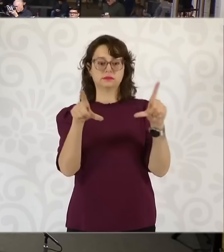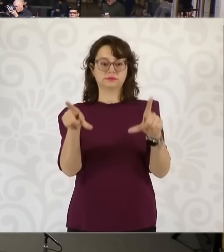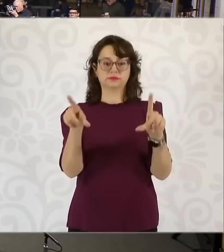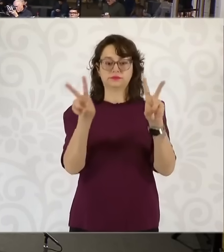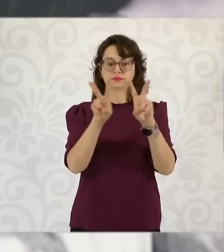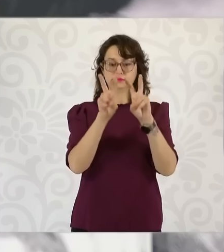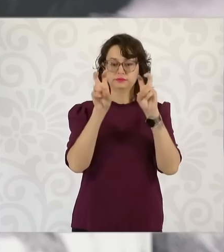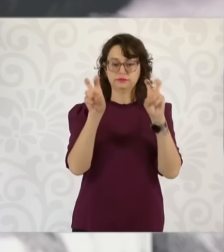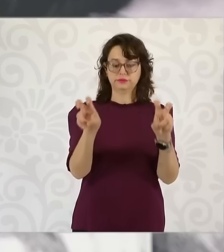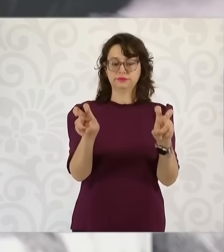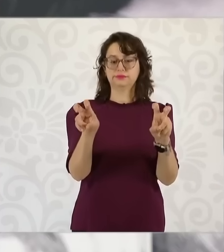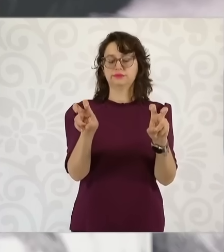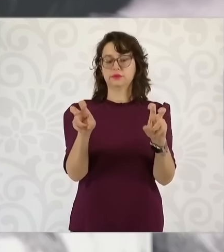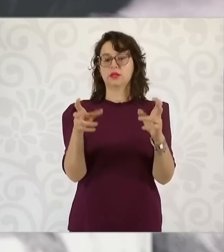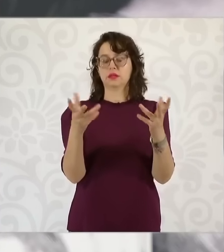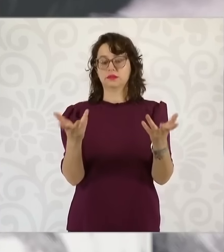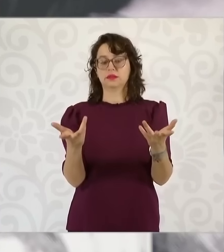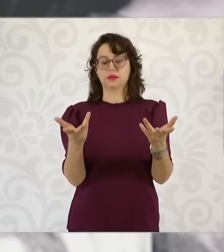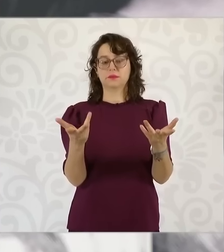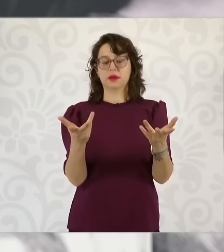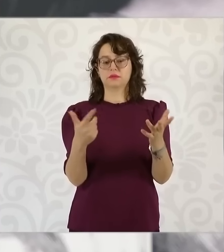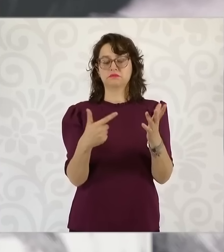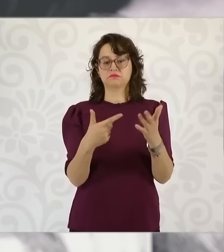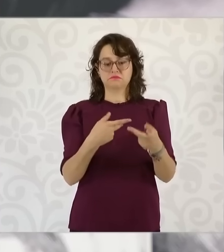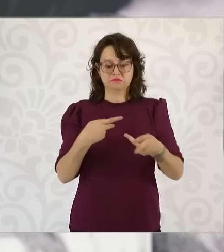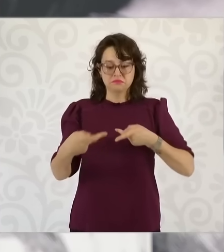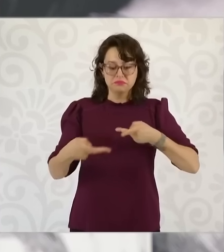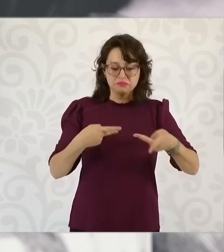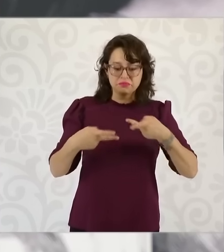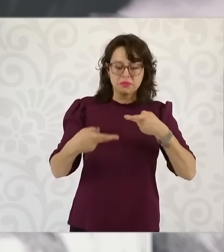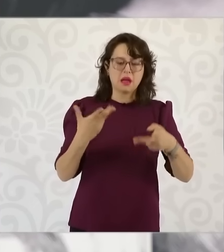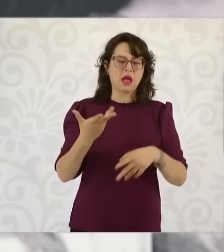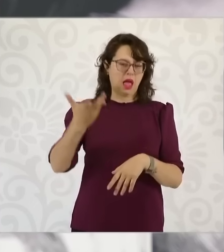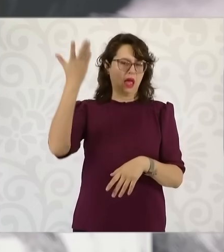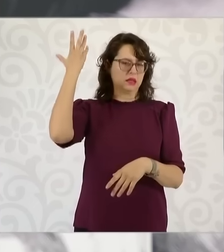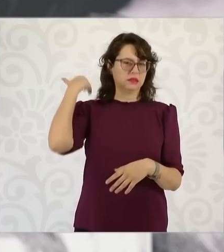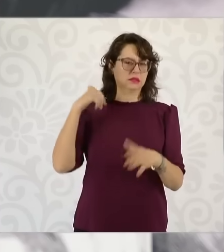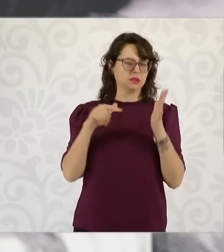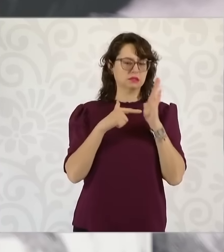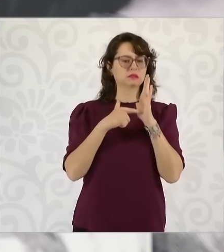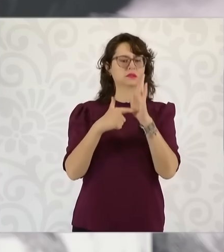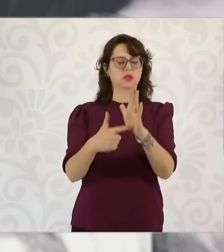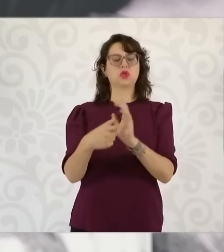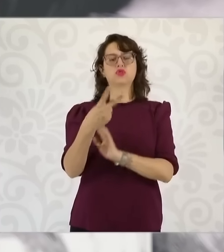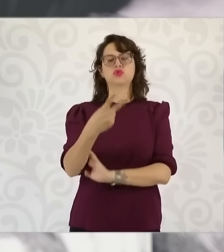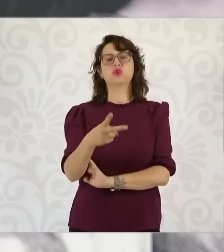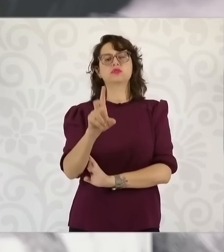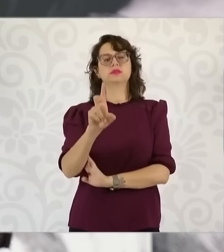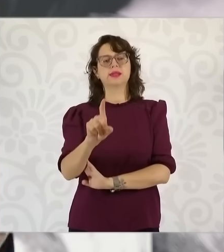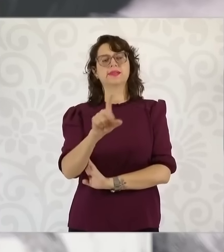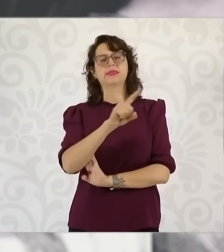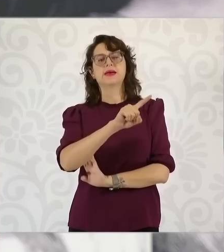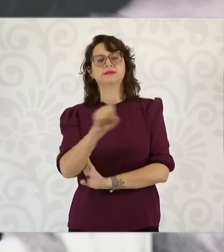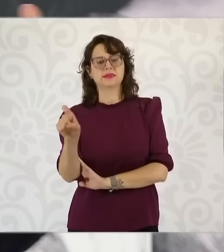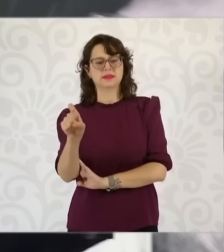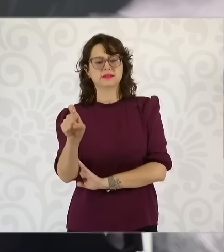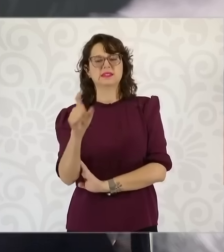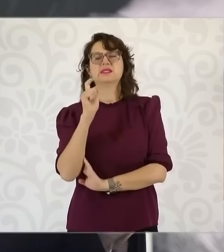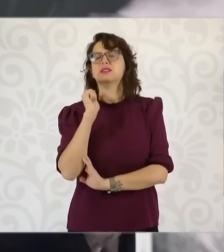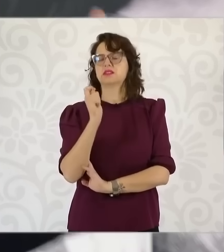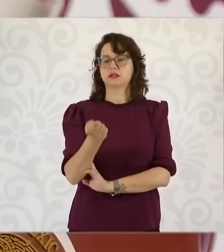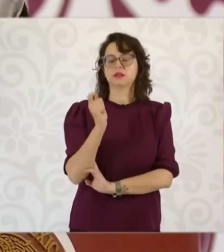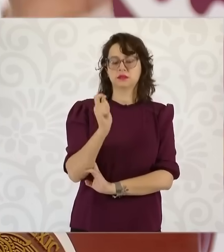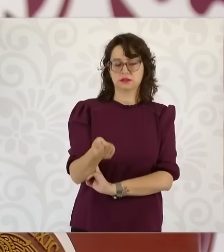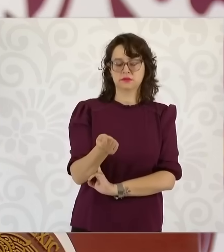estrategia que presentamos aquí en la Mañanera del Pueblo, llamada 230-100, que consiste